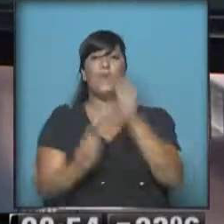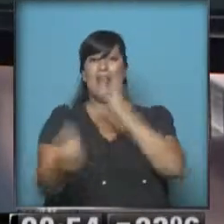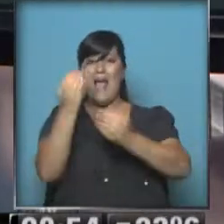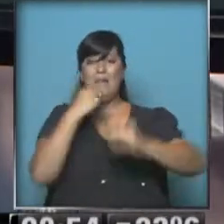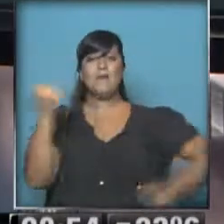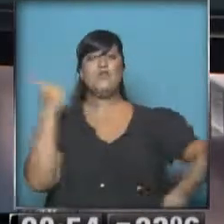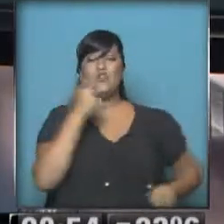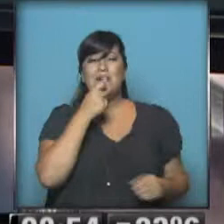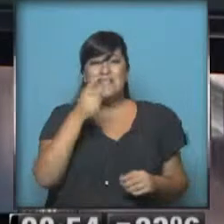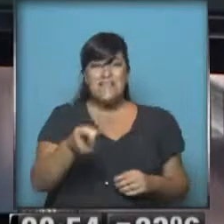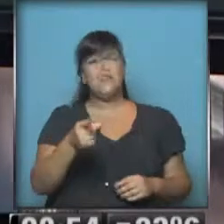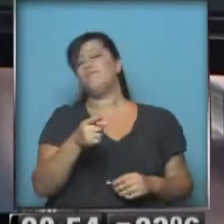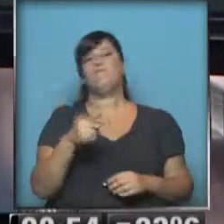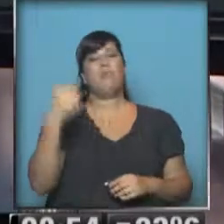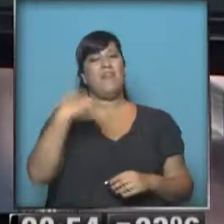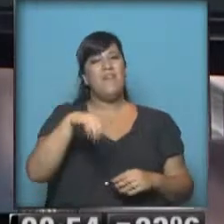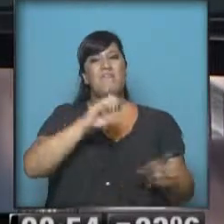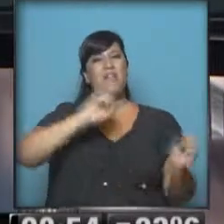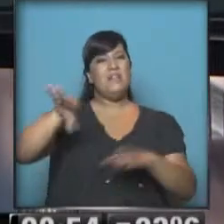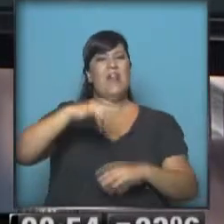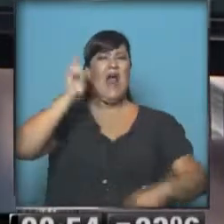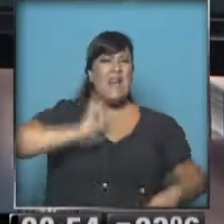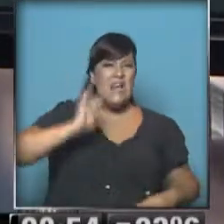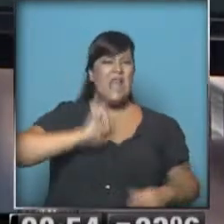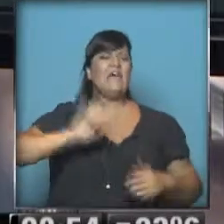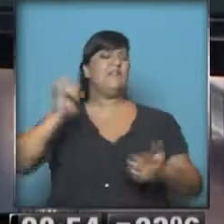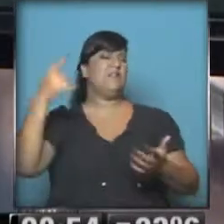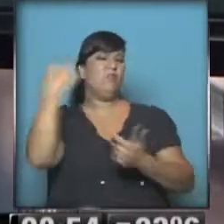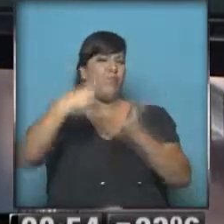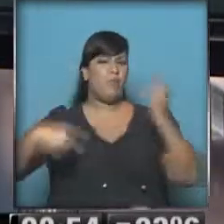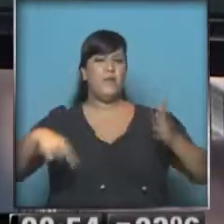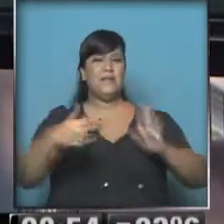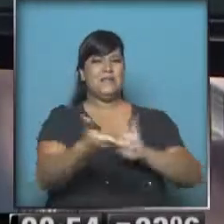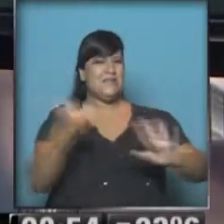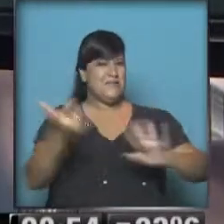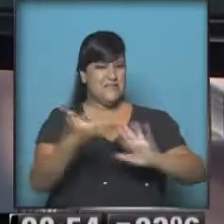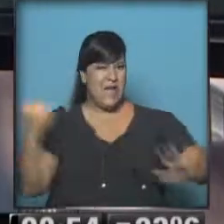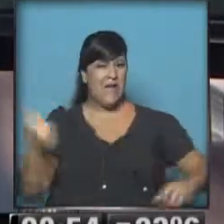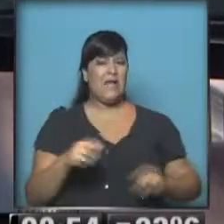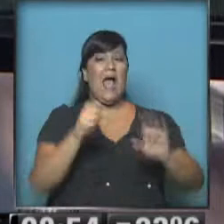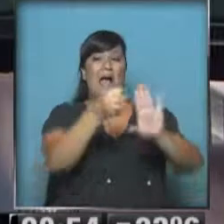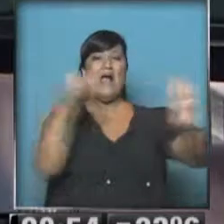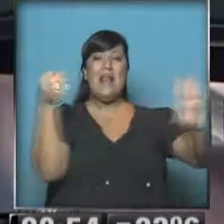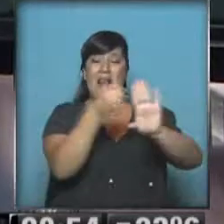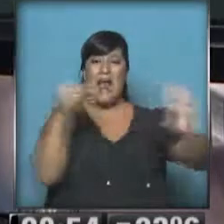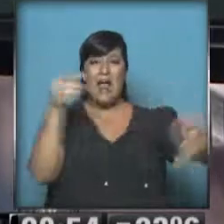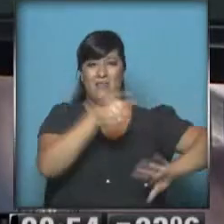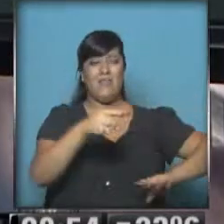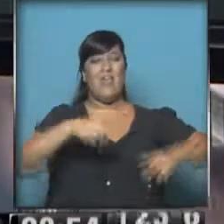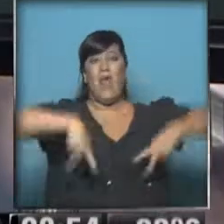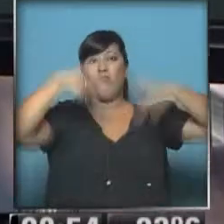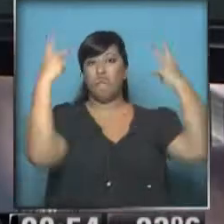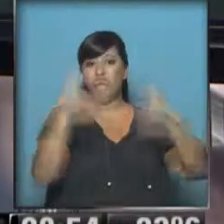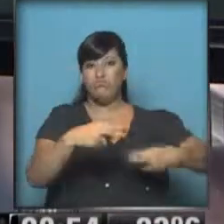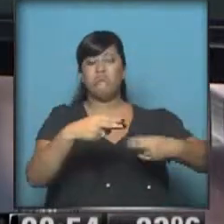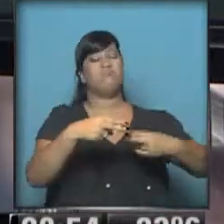perecederos tendremos que tirarlos así que vamos a eliminar los alimentos perecederos que no estuvieron cuando se cortó la luz no